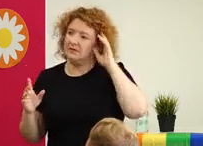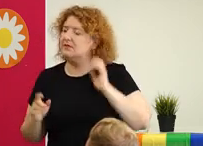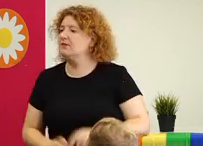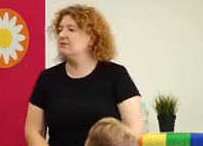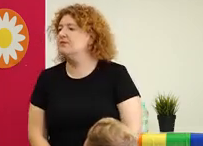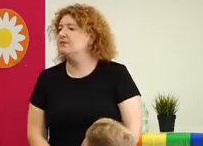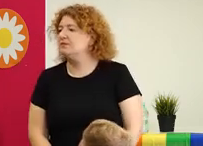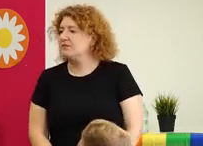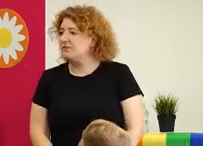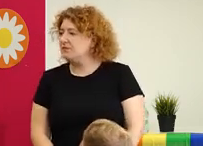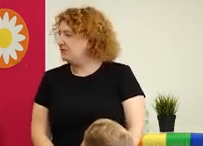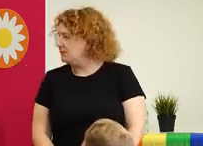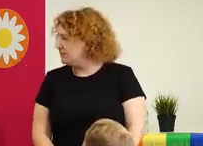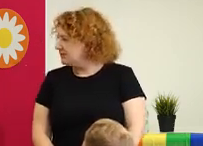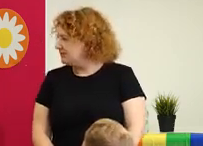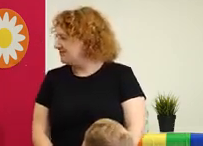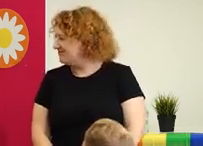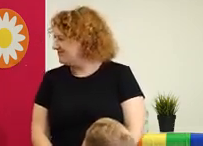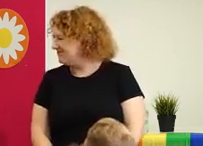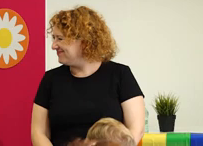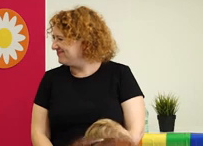Así. Y está.